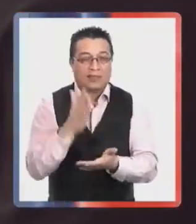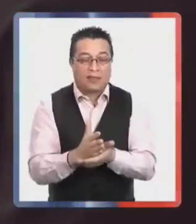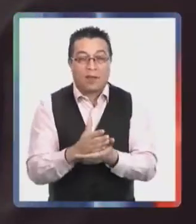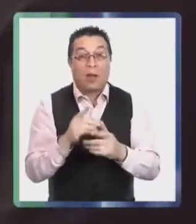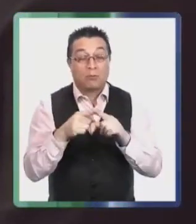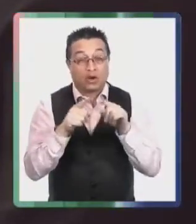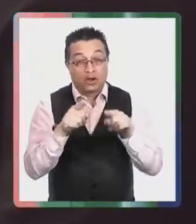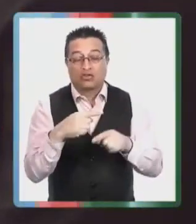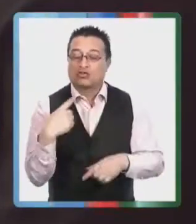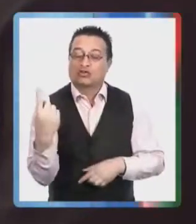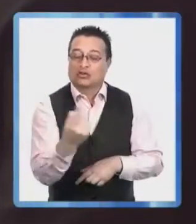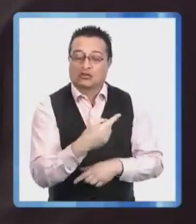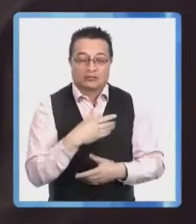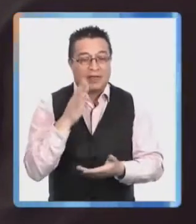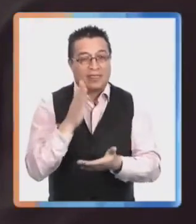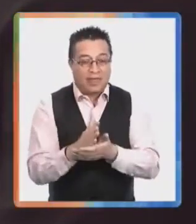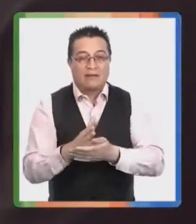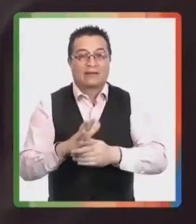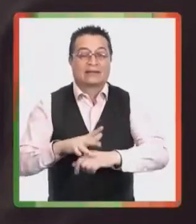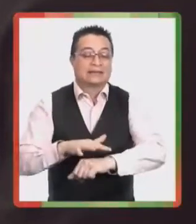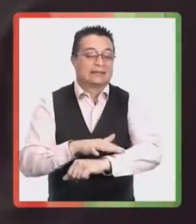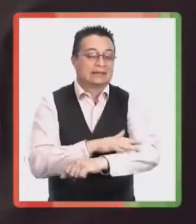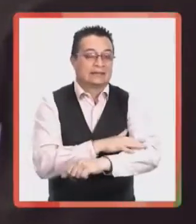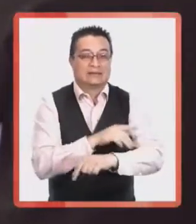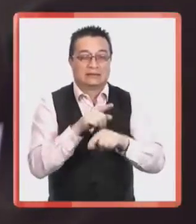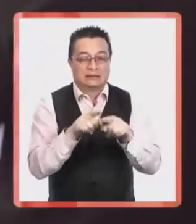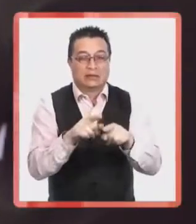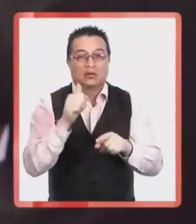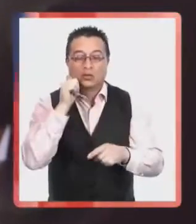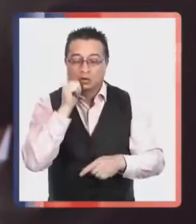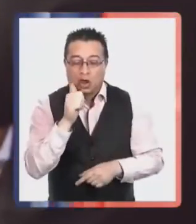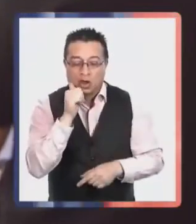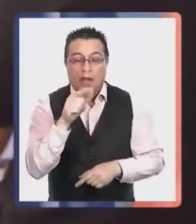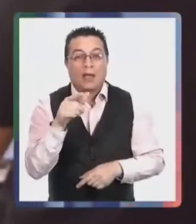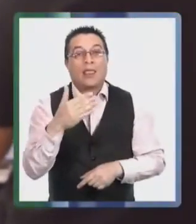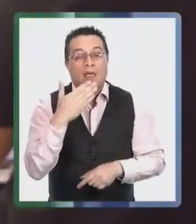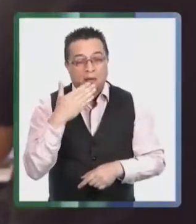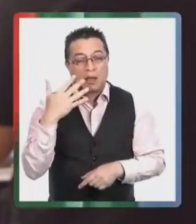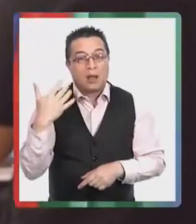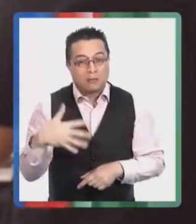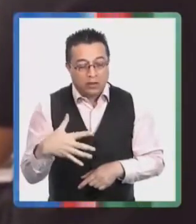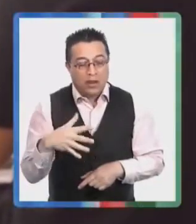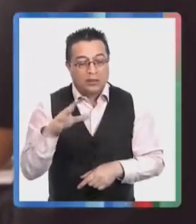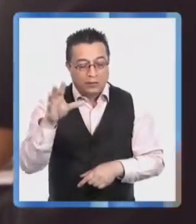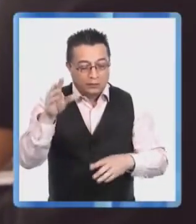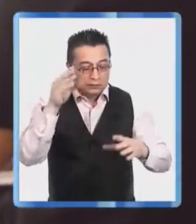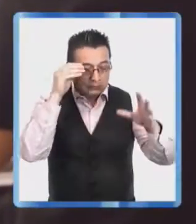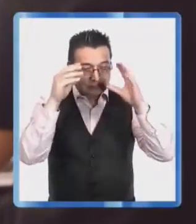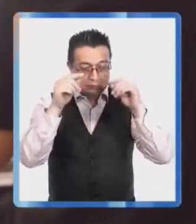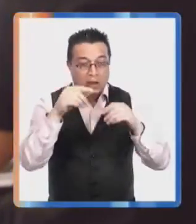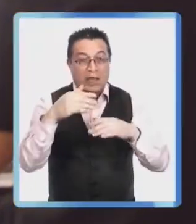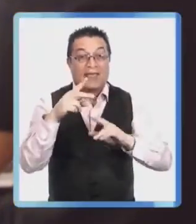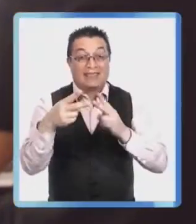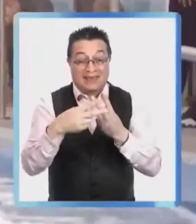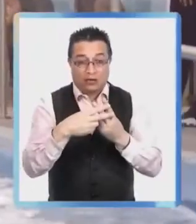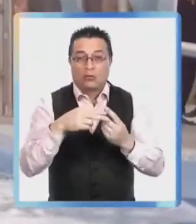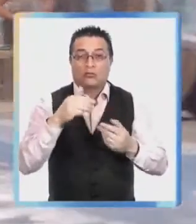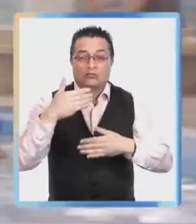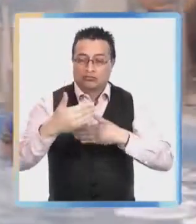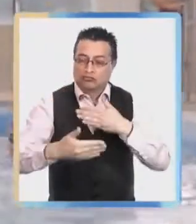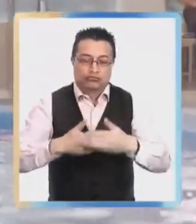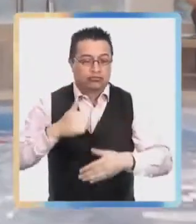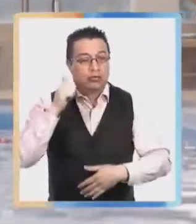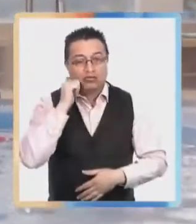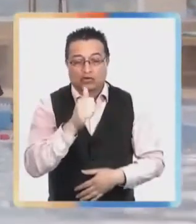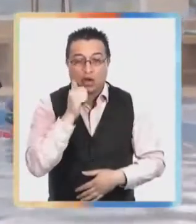días y por eso todos tenemos que estar sensibles a ello todos los días y también es importante dar a conocer que la teletón funciona